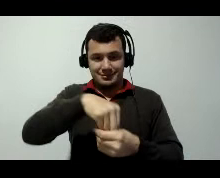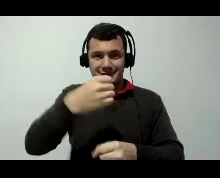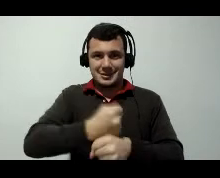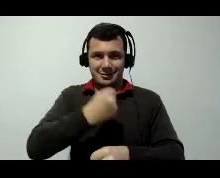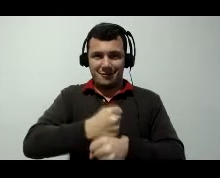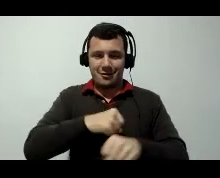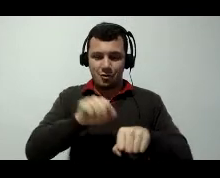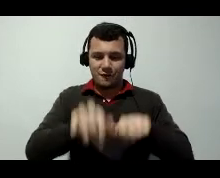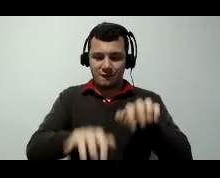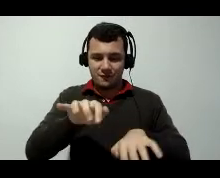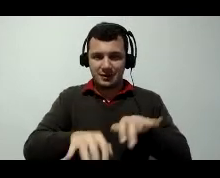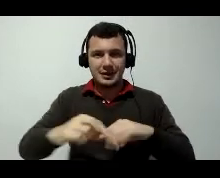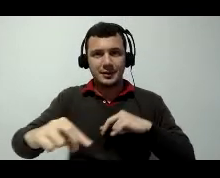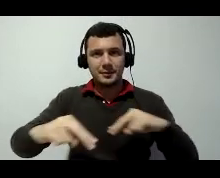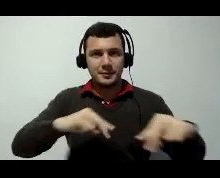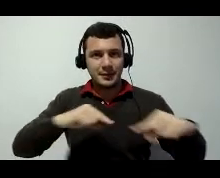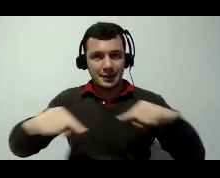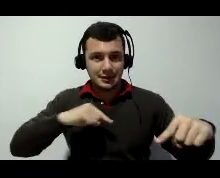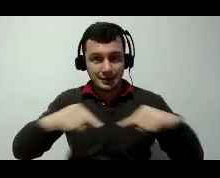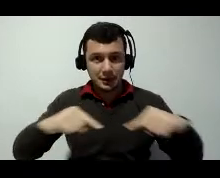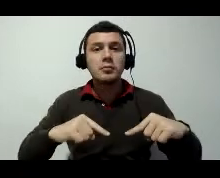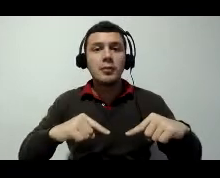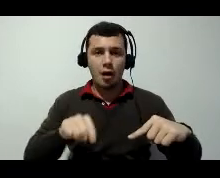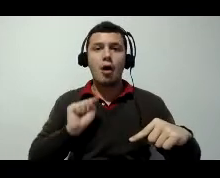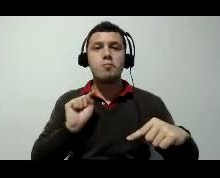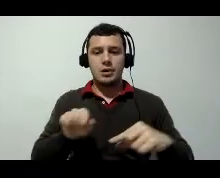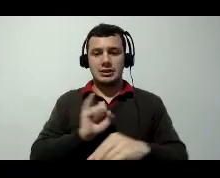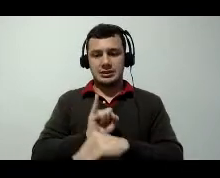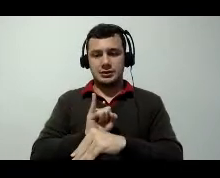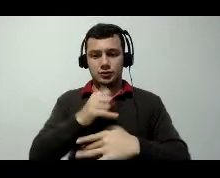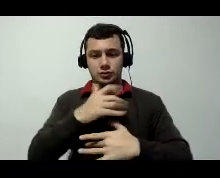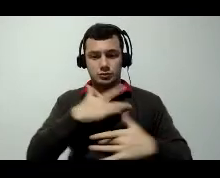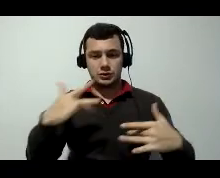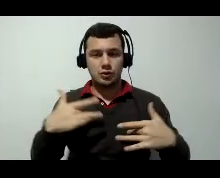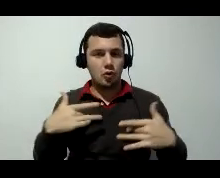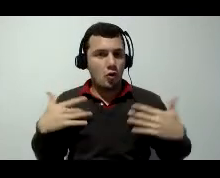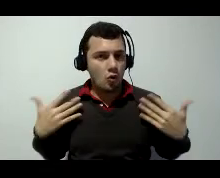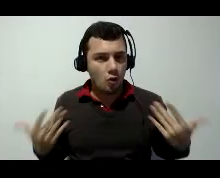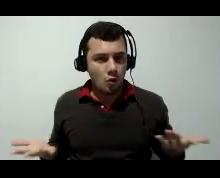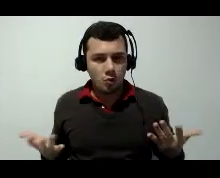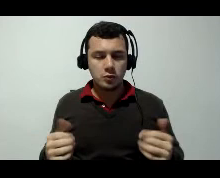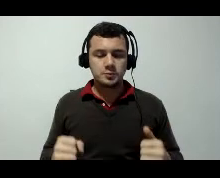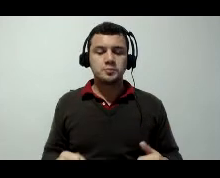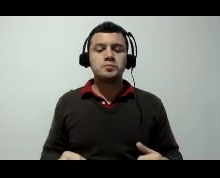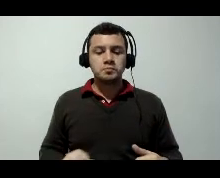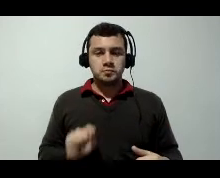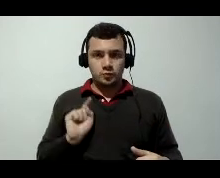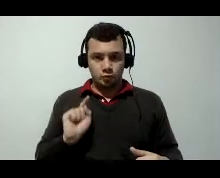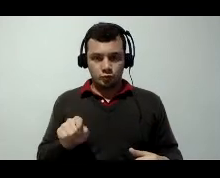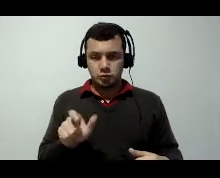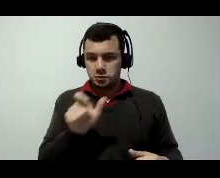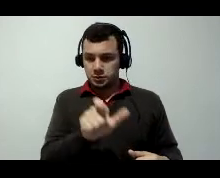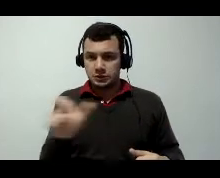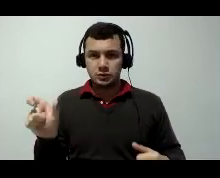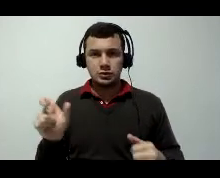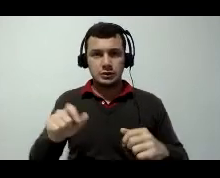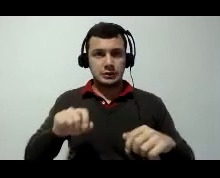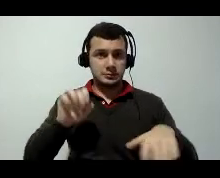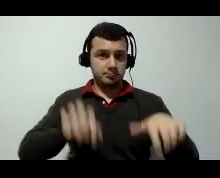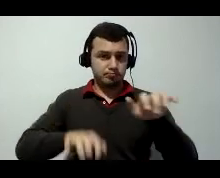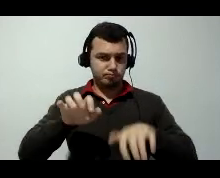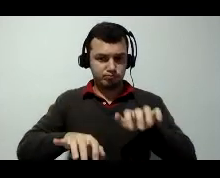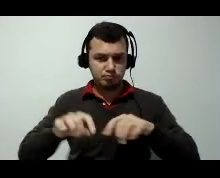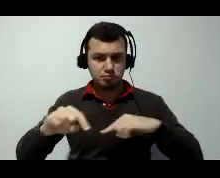personajes administrativos dentro de mi institución de salud. Tengo un personal administrativo que puede estar en labores o